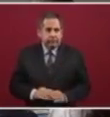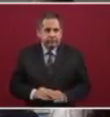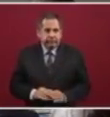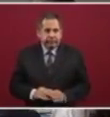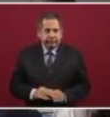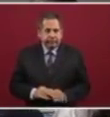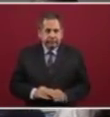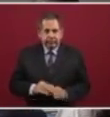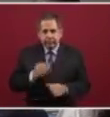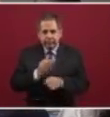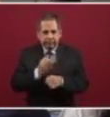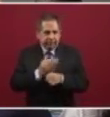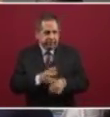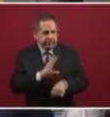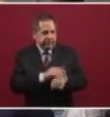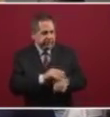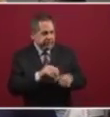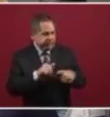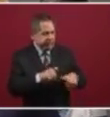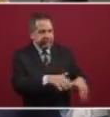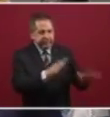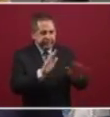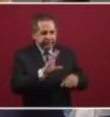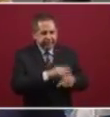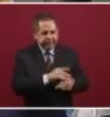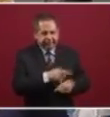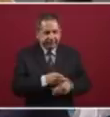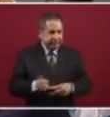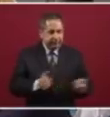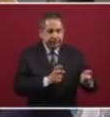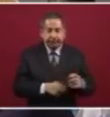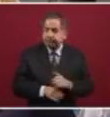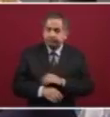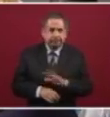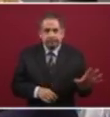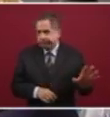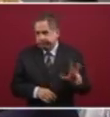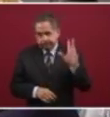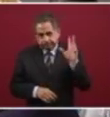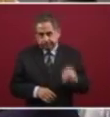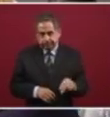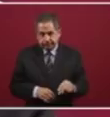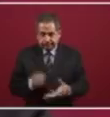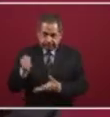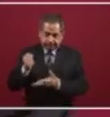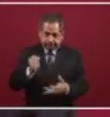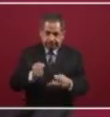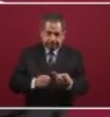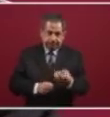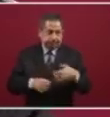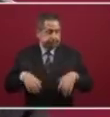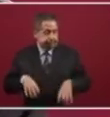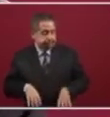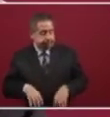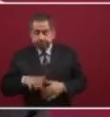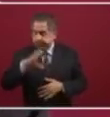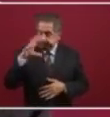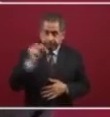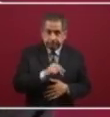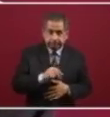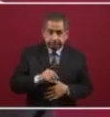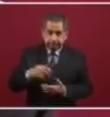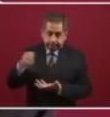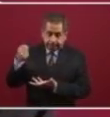tiene permiso para robarse el dinero del presupuesto, que se integra con los impuestos,